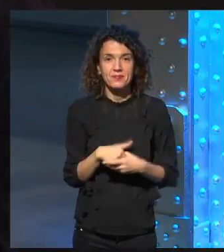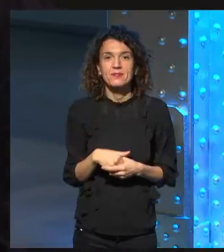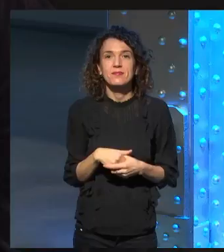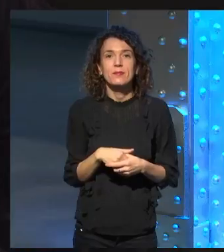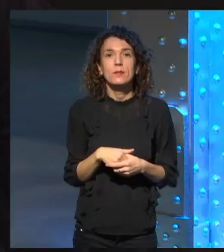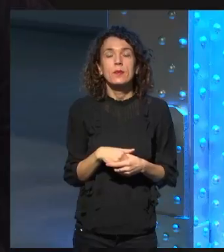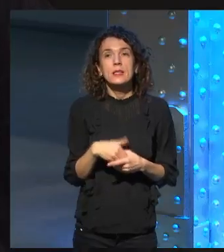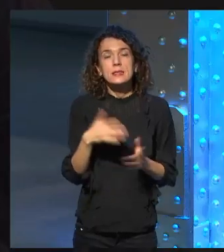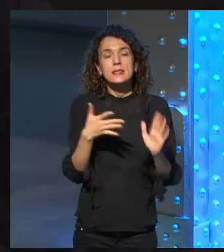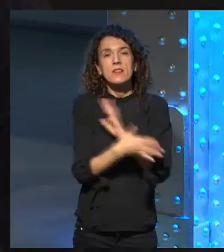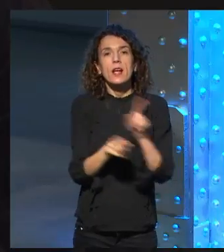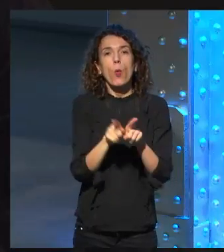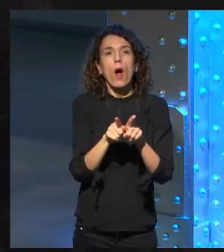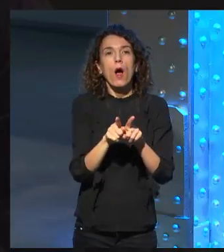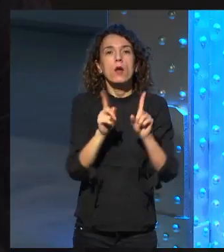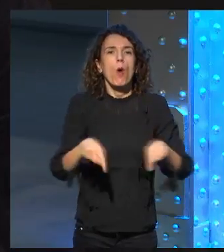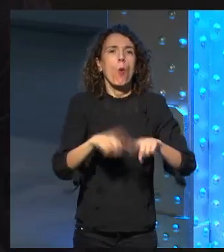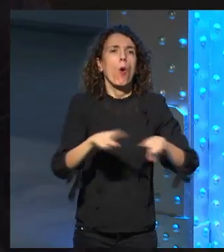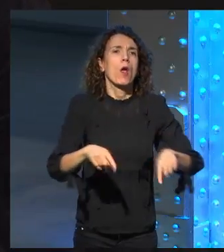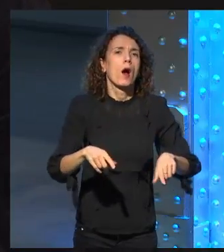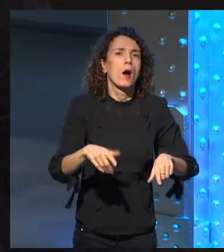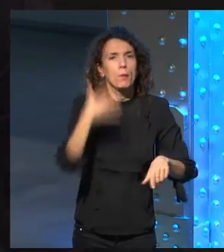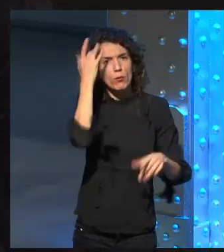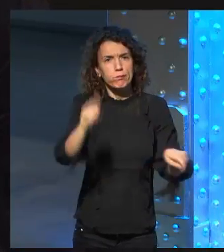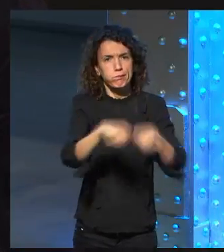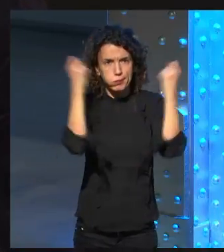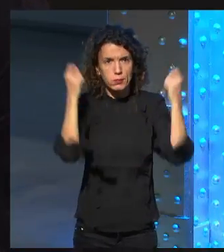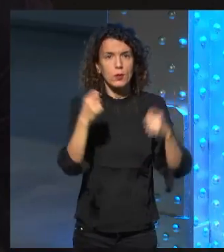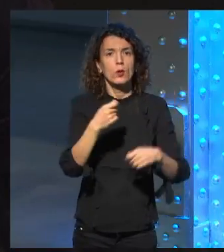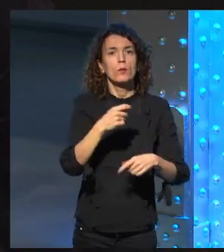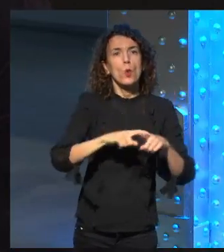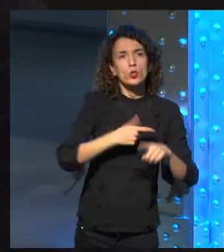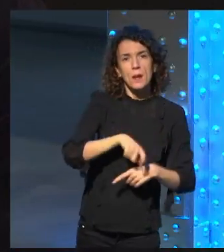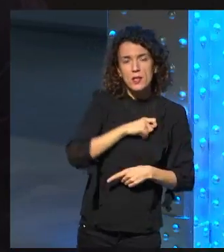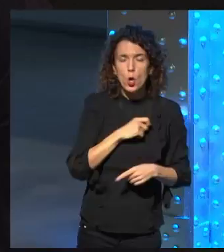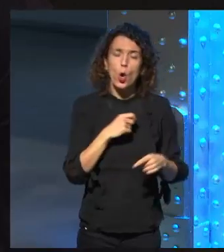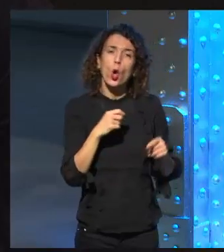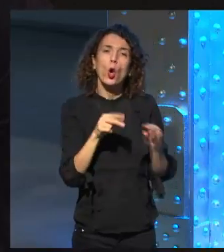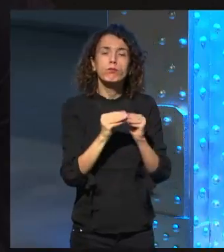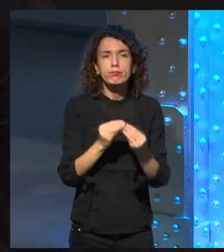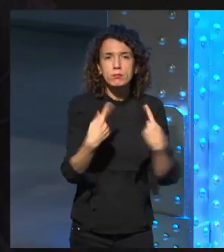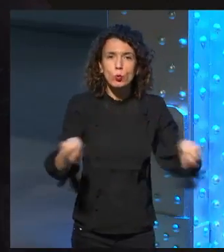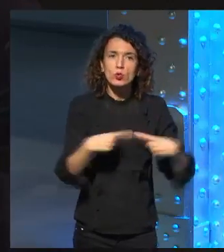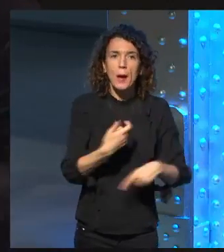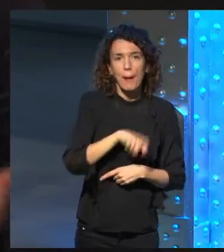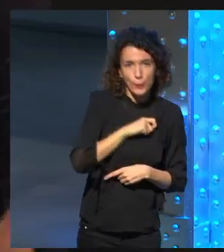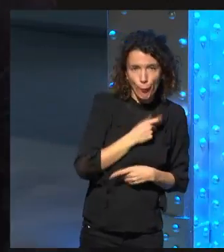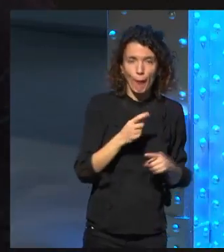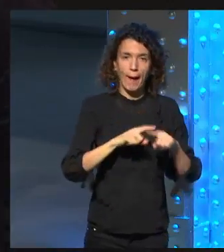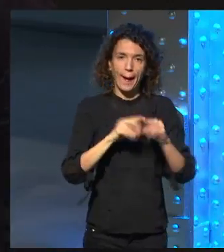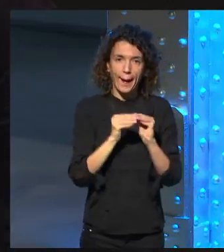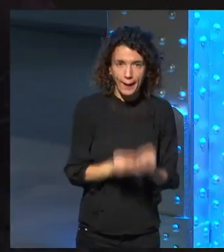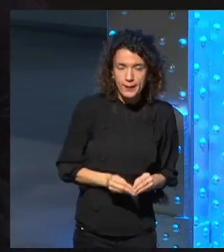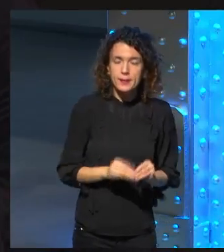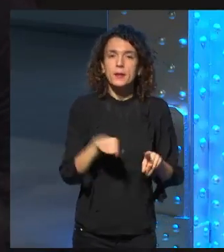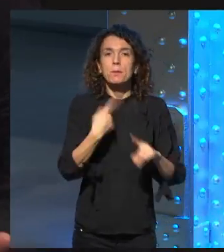Se rompe por fin ya el tópico de músico español tocando música española, y de alguna manera